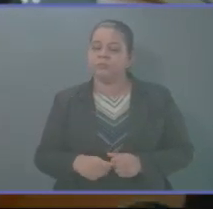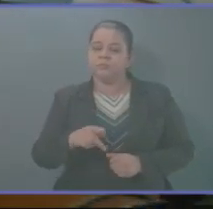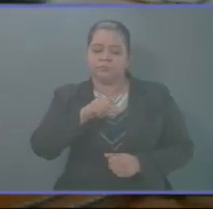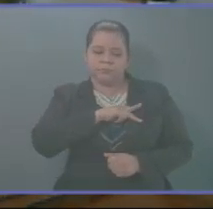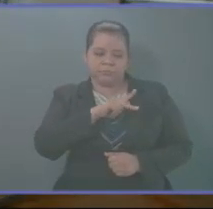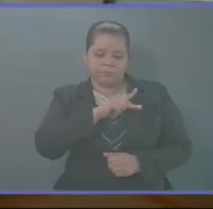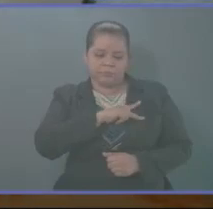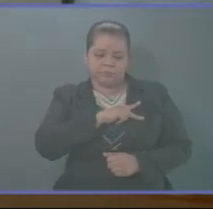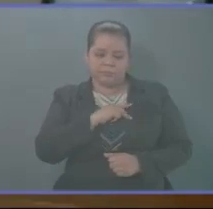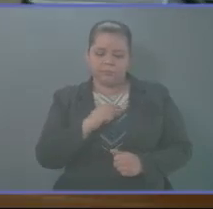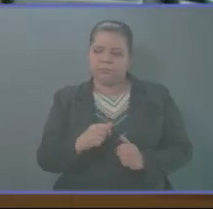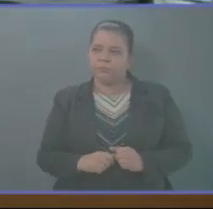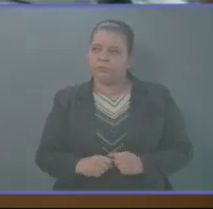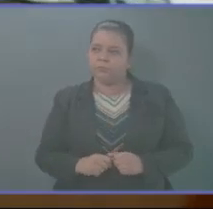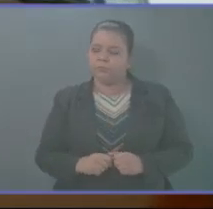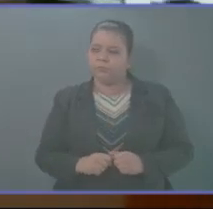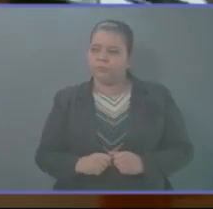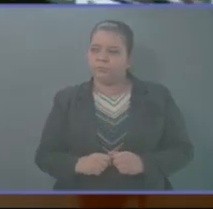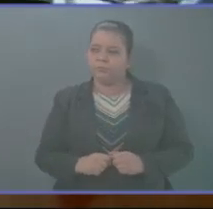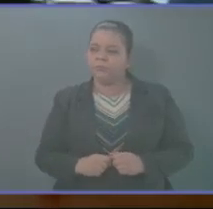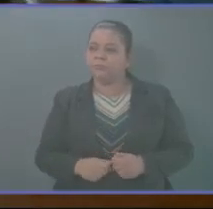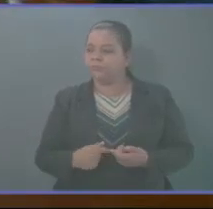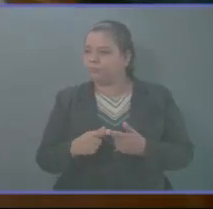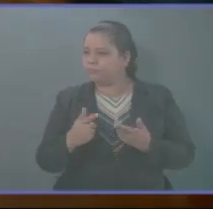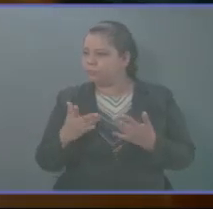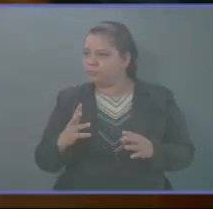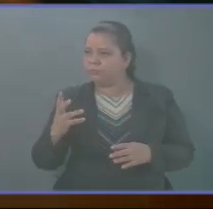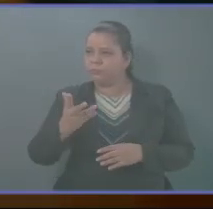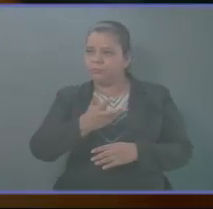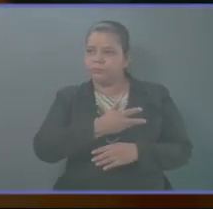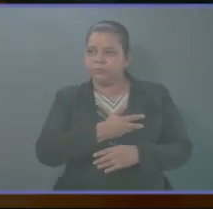personal no tendríamos